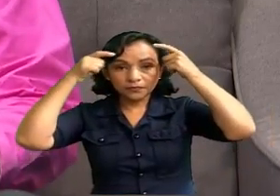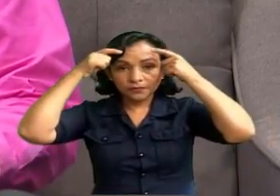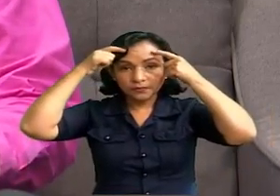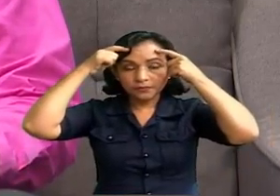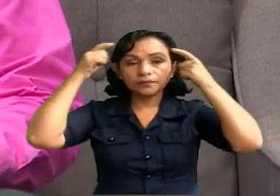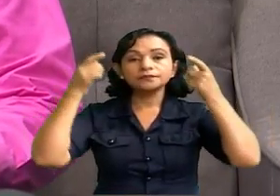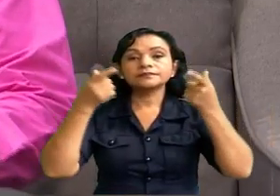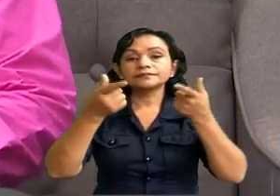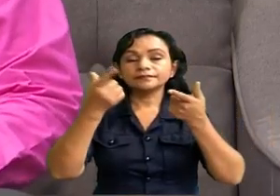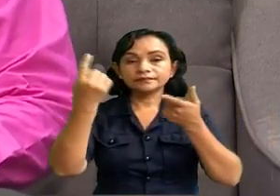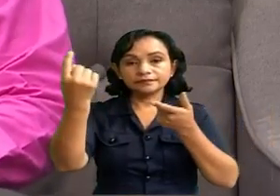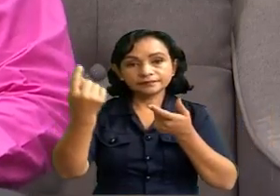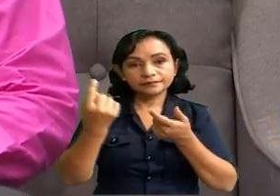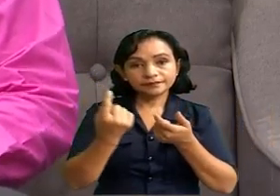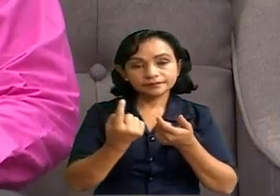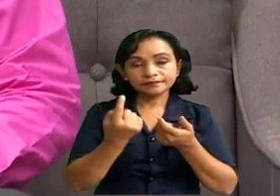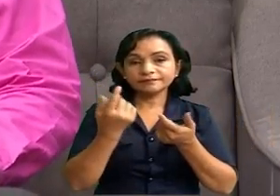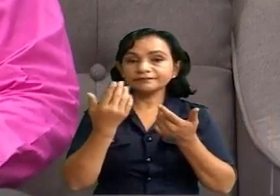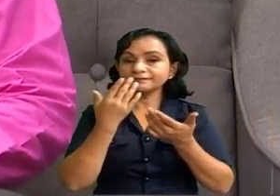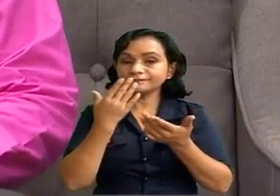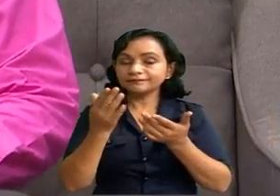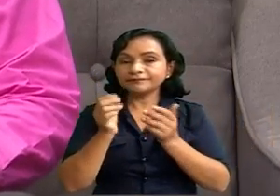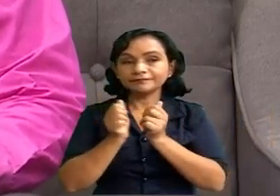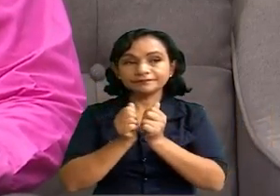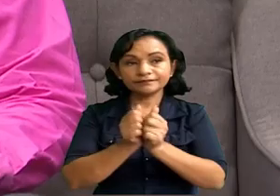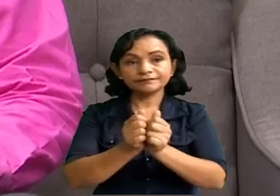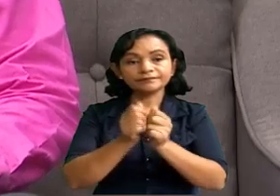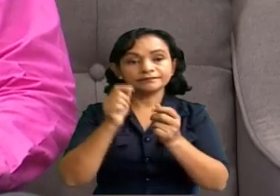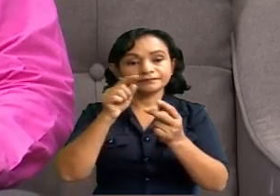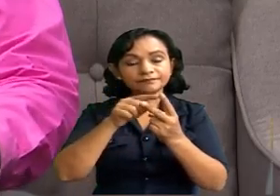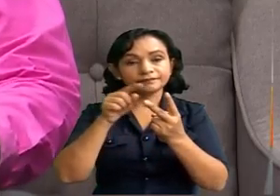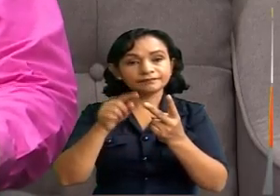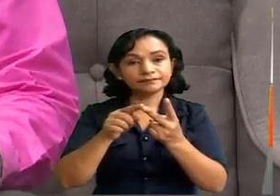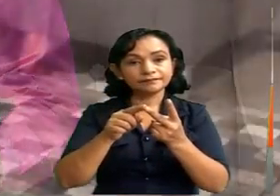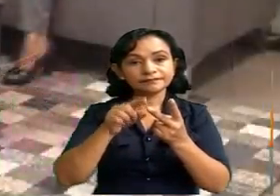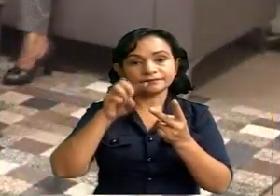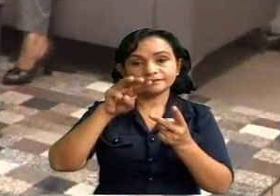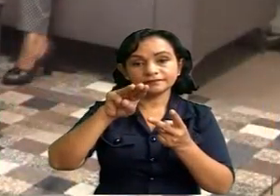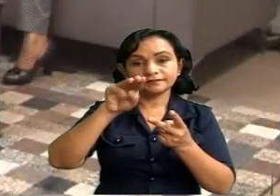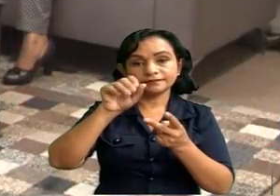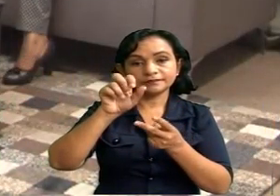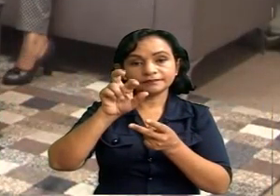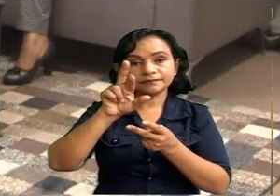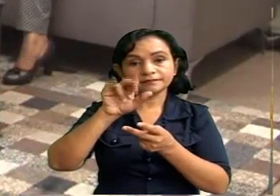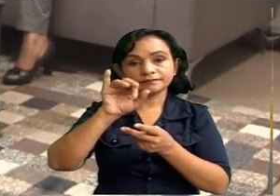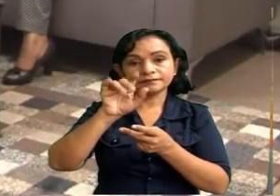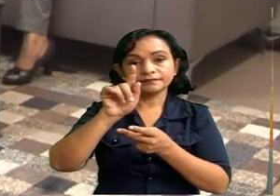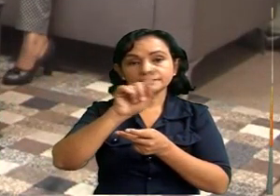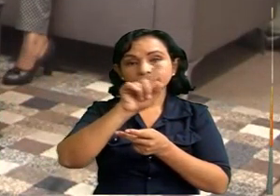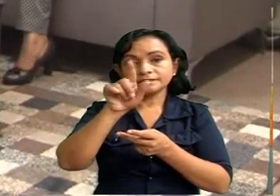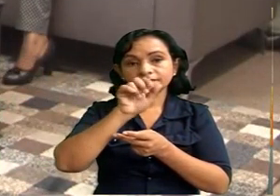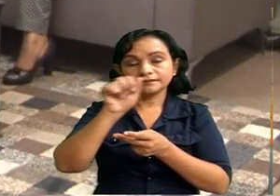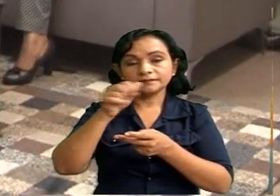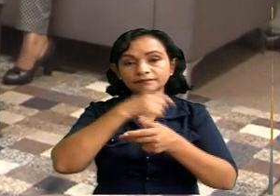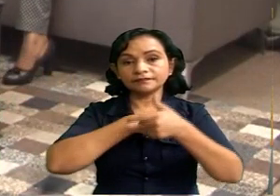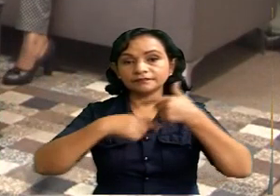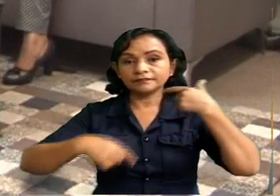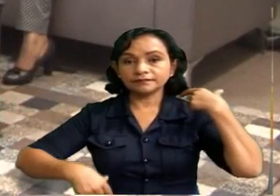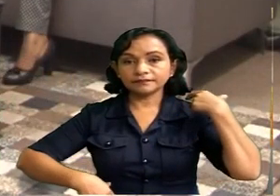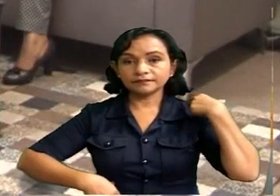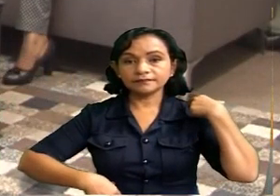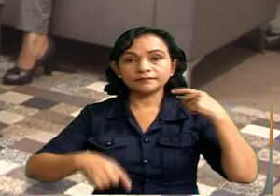Frías. Pues para ello me encuentro muy bien acompañado acá con la compañera Maritza Espinales, quien es presidenta del Grupo Parlamentario de